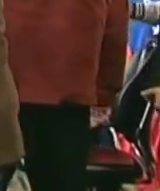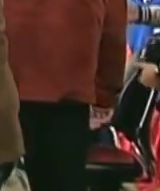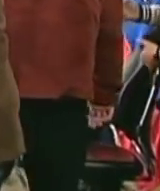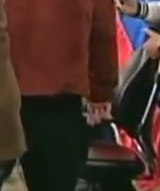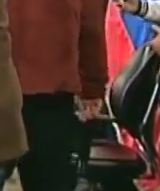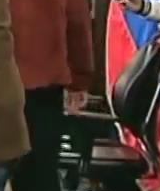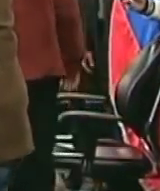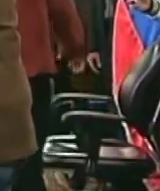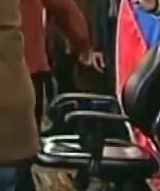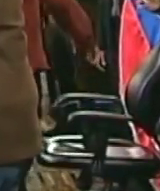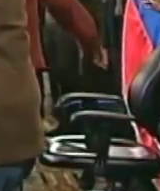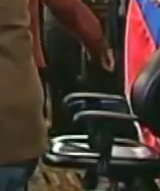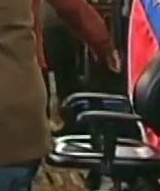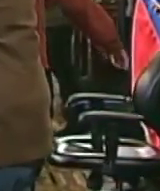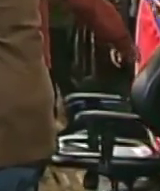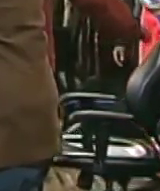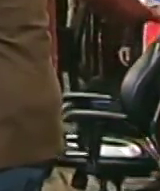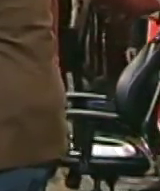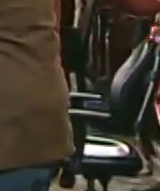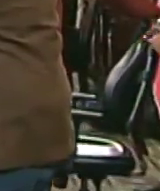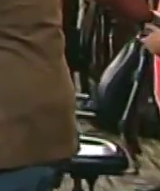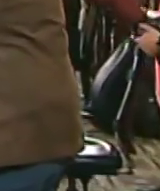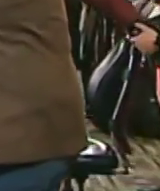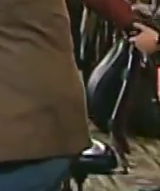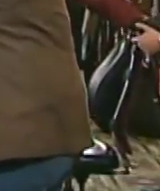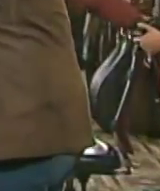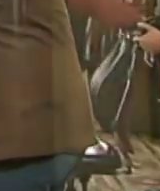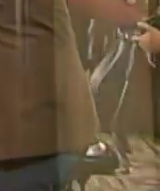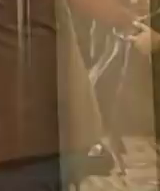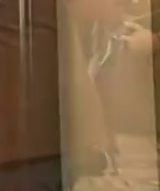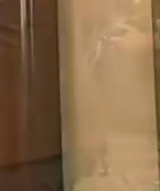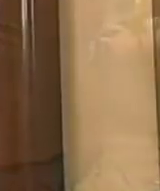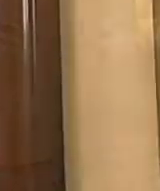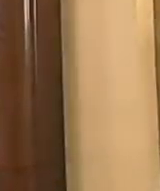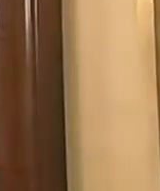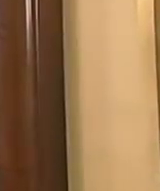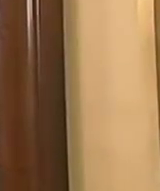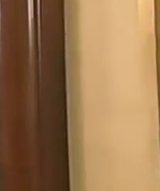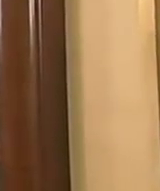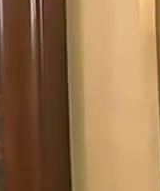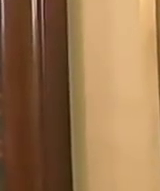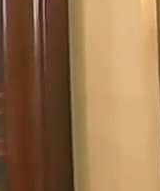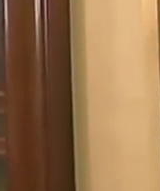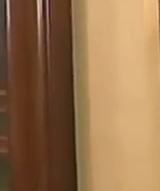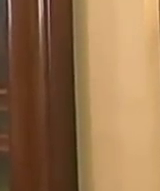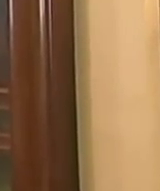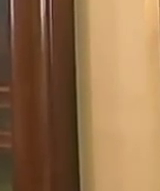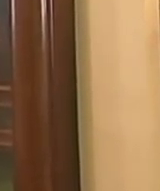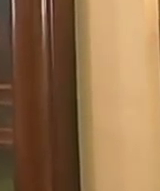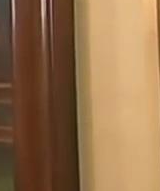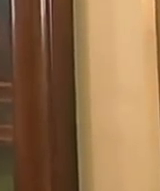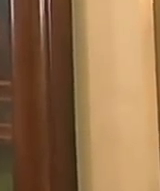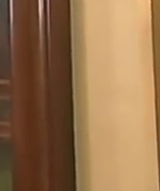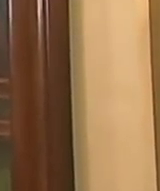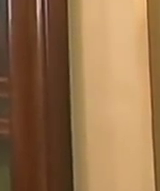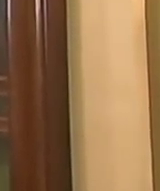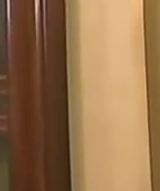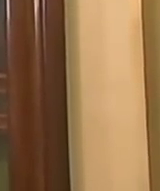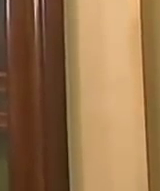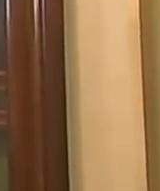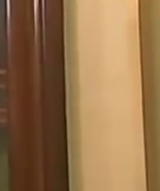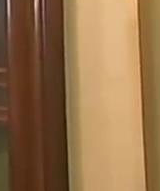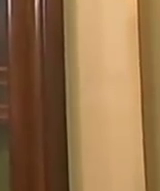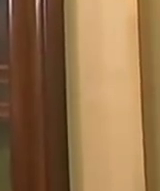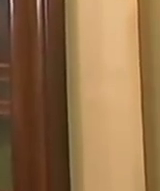precisamente garantizan el surgimiento y la actividad laboral en nuestro país. Es